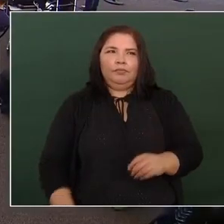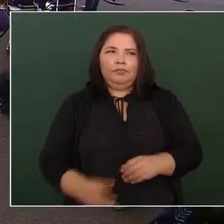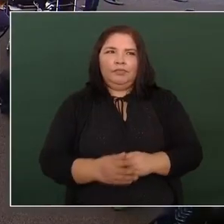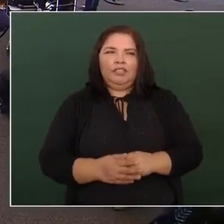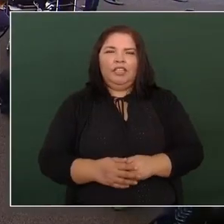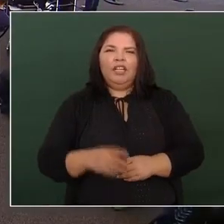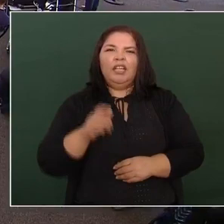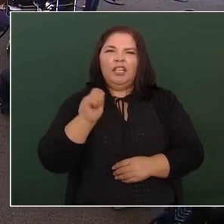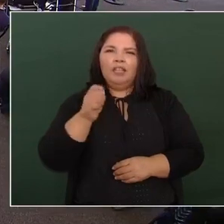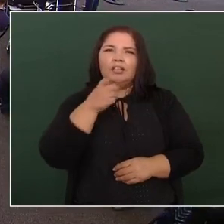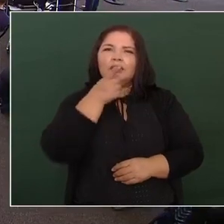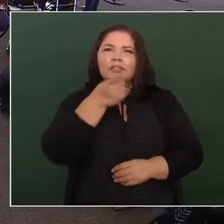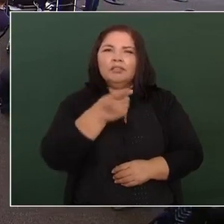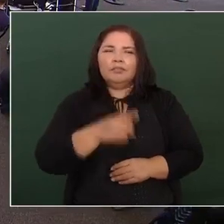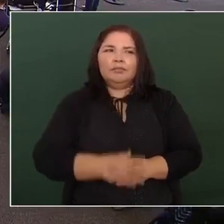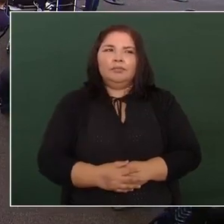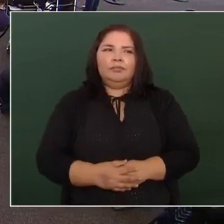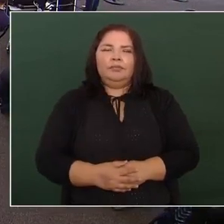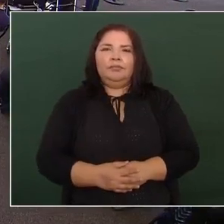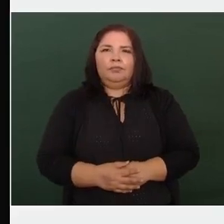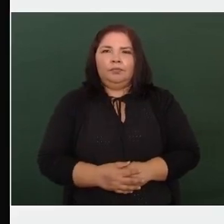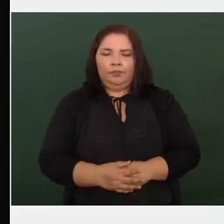¿Qué dice? A ver.